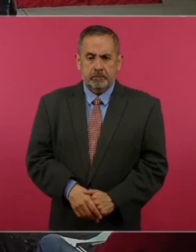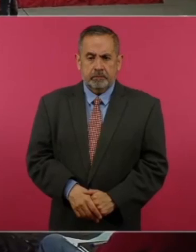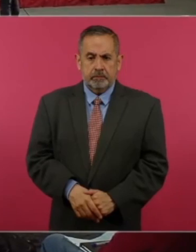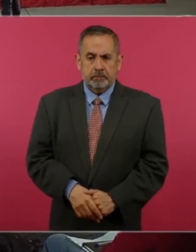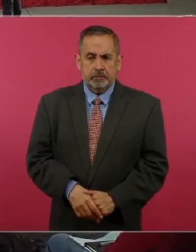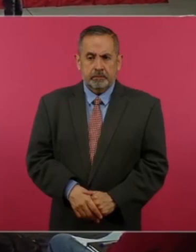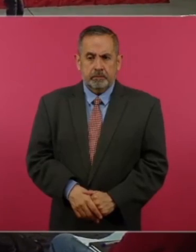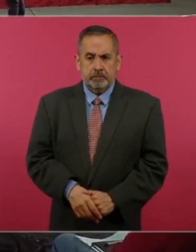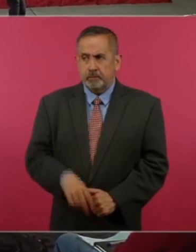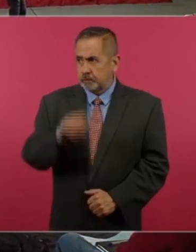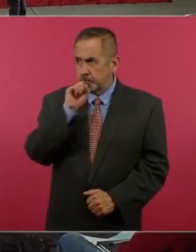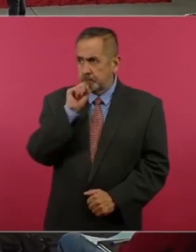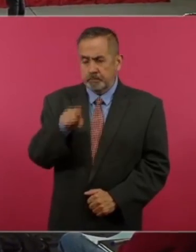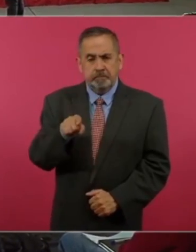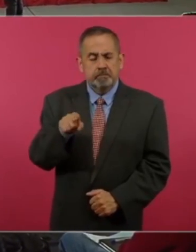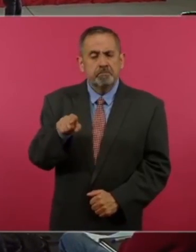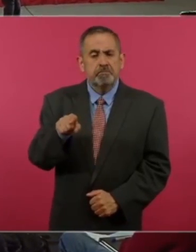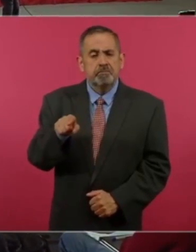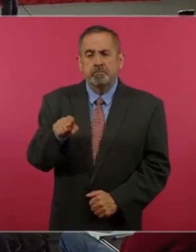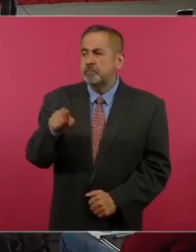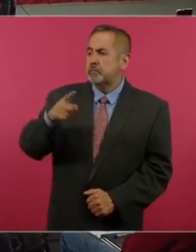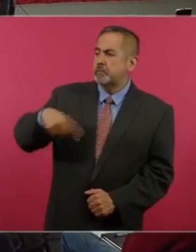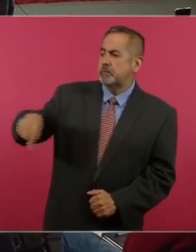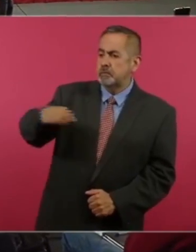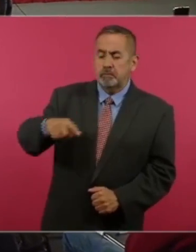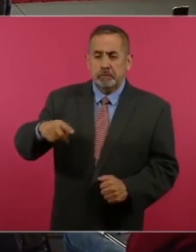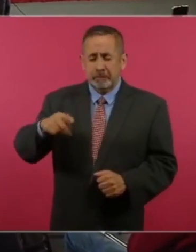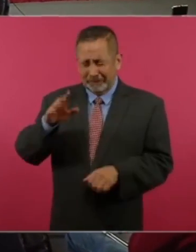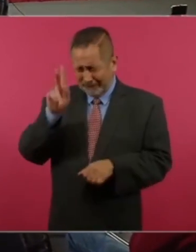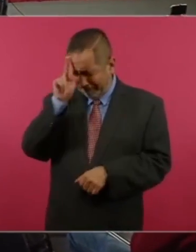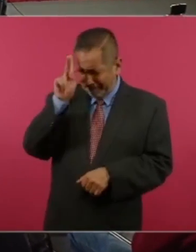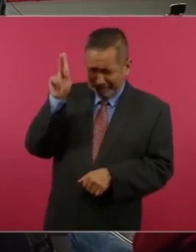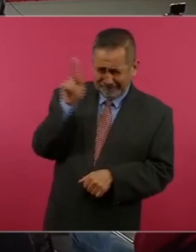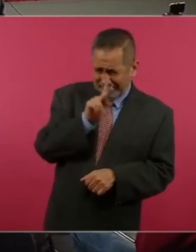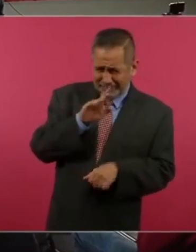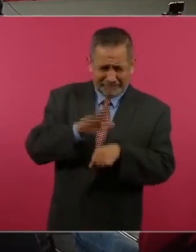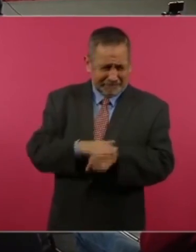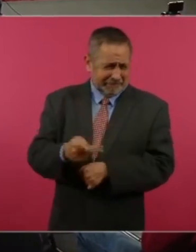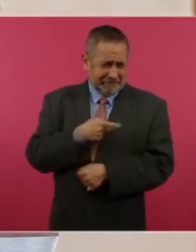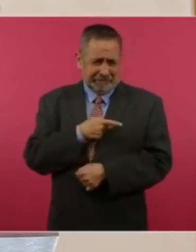Y también bajó la pobreza extrema, poco, pero bajó.